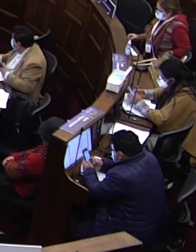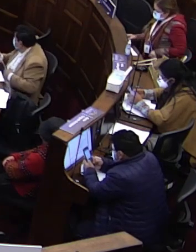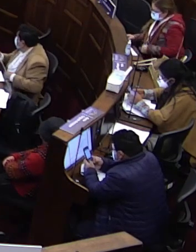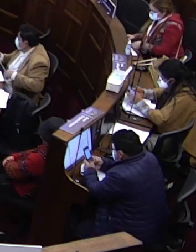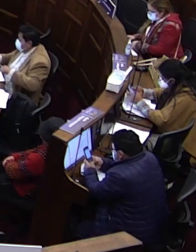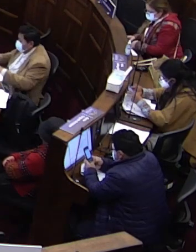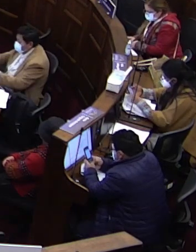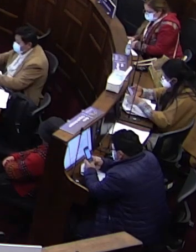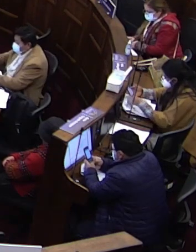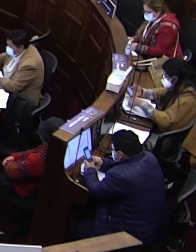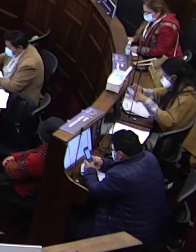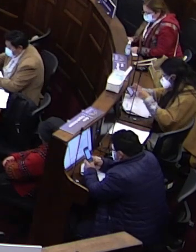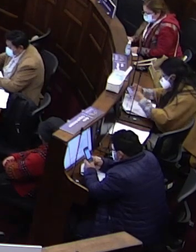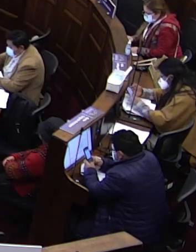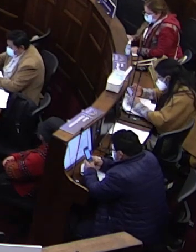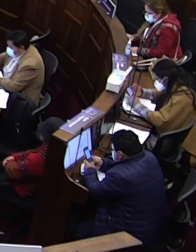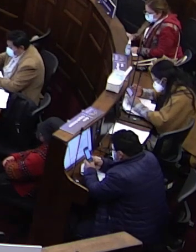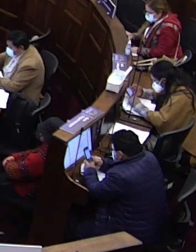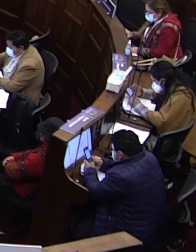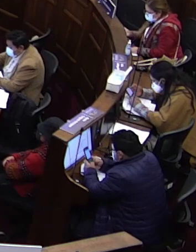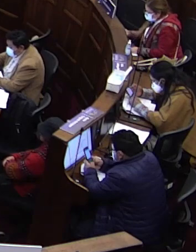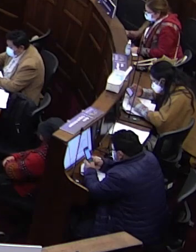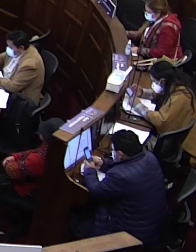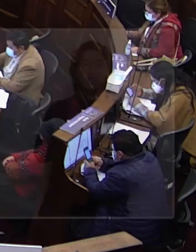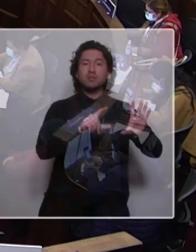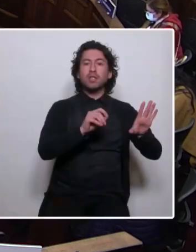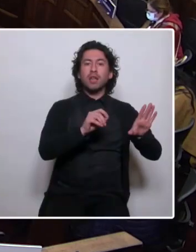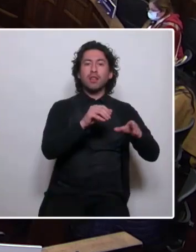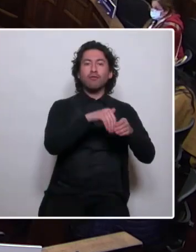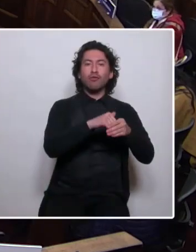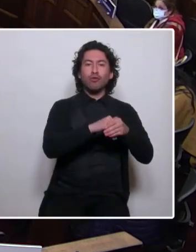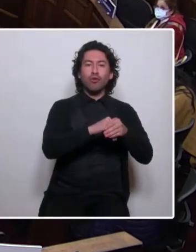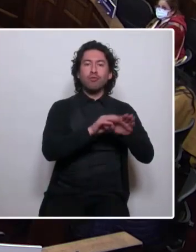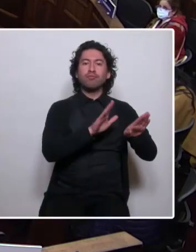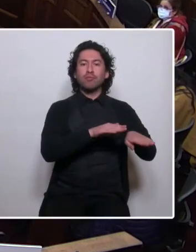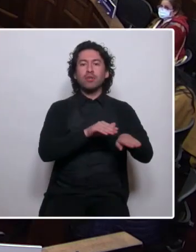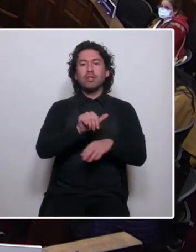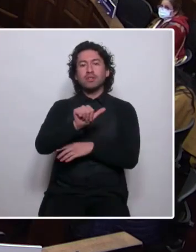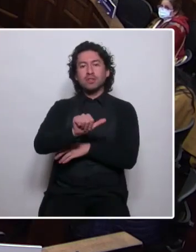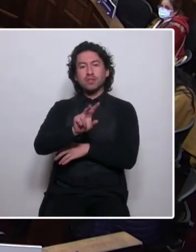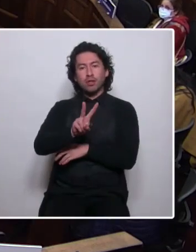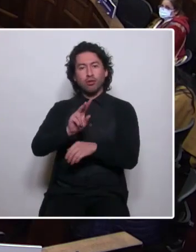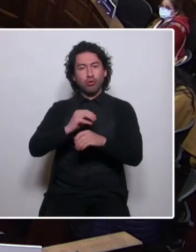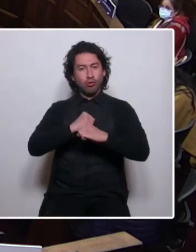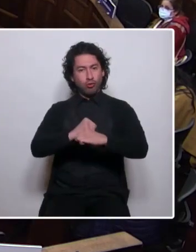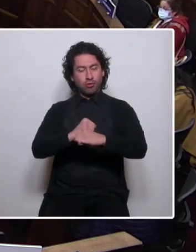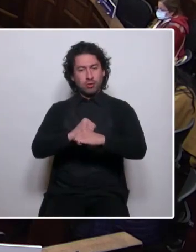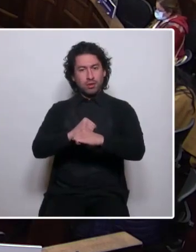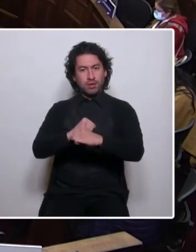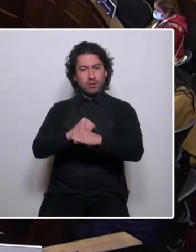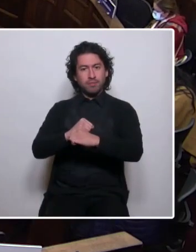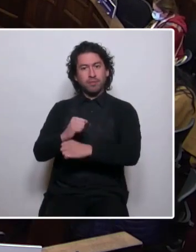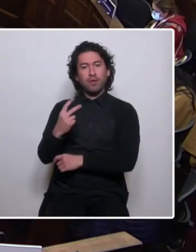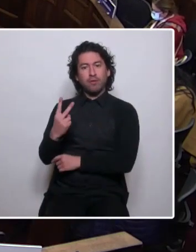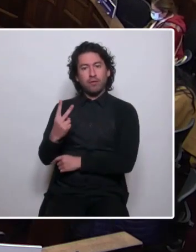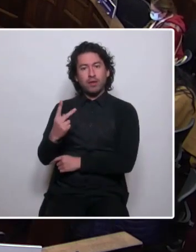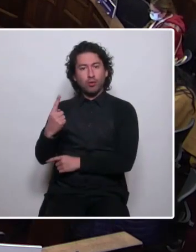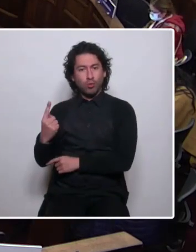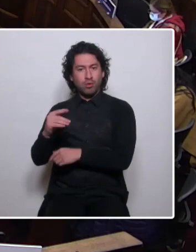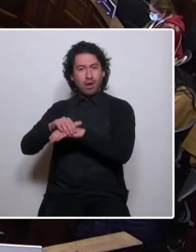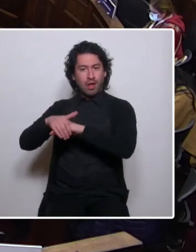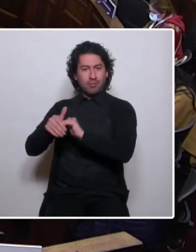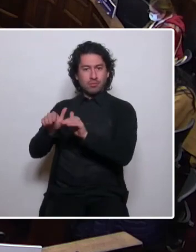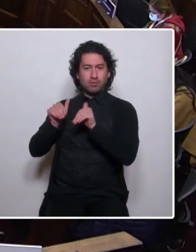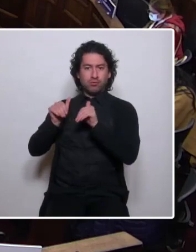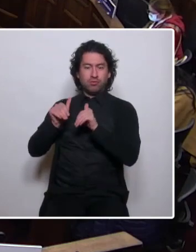Resultado de la votación, 70 votos a favor, 62 en contra y 21